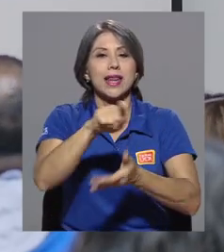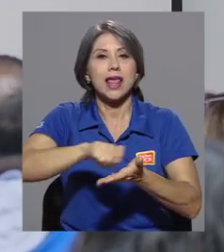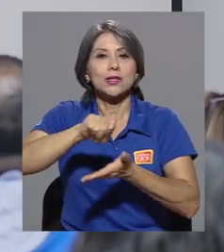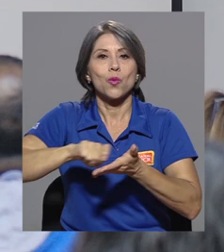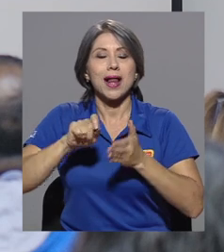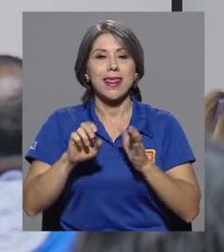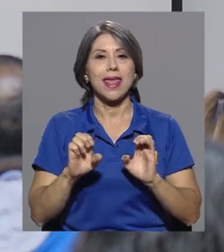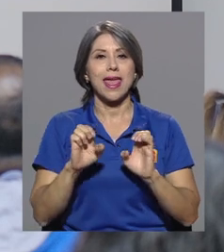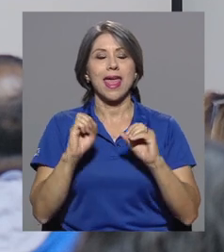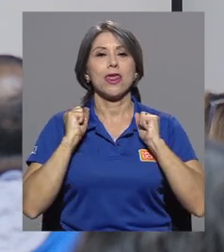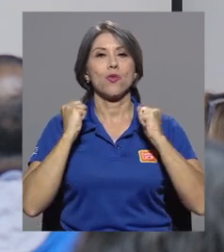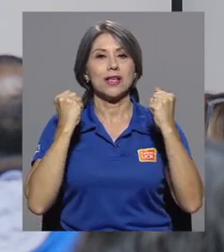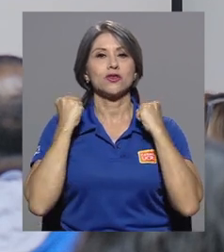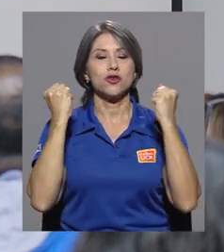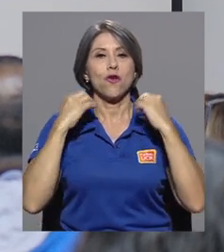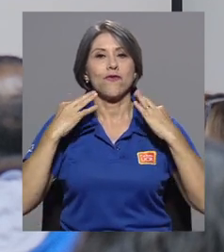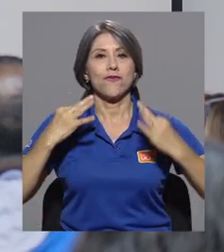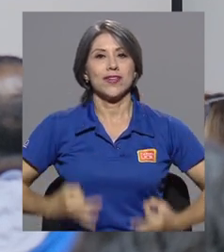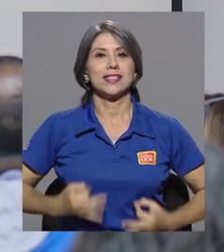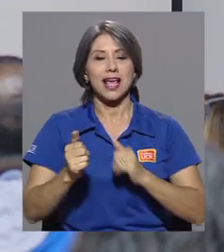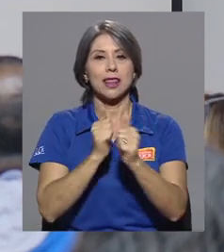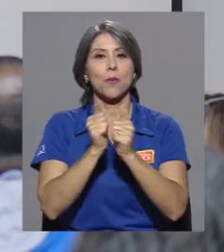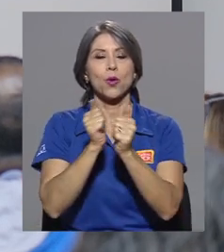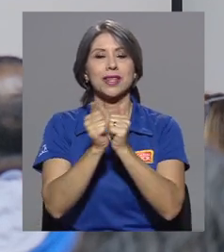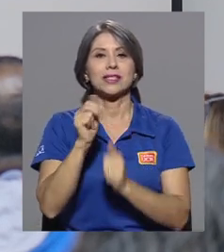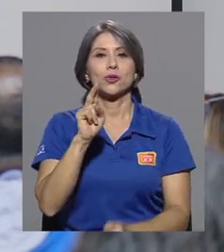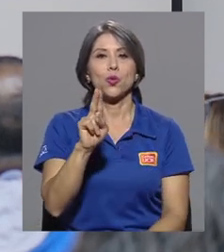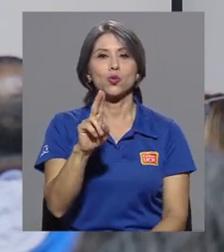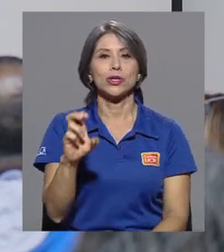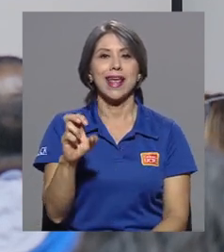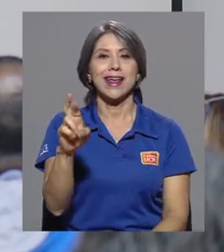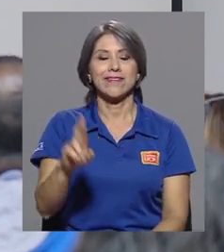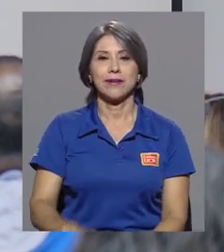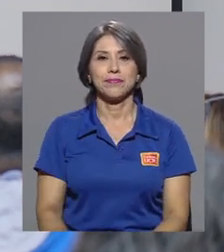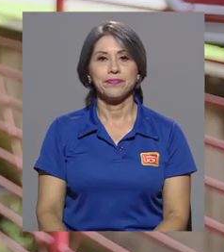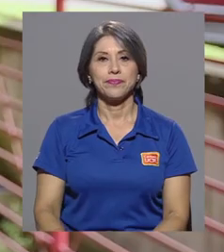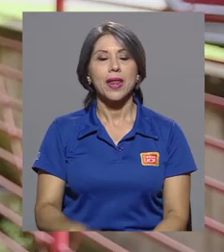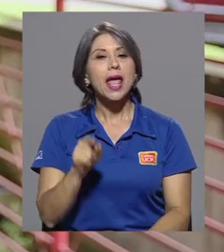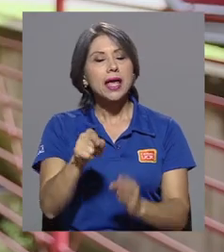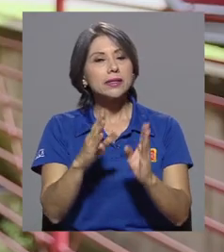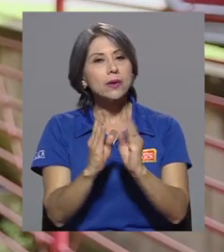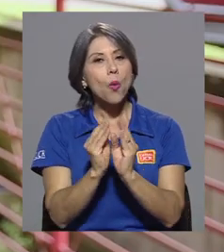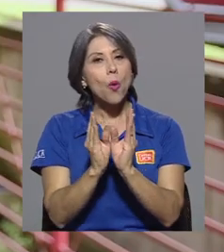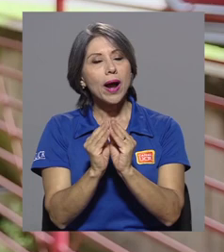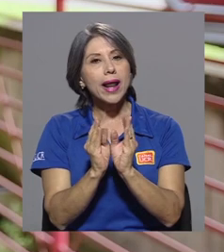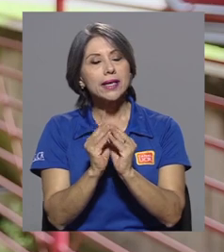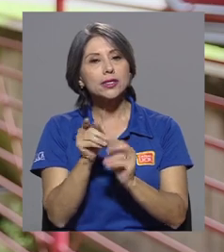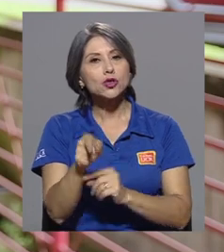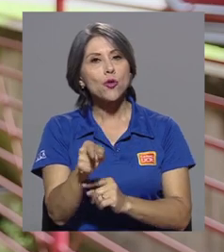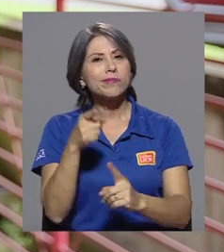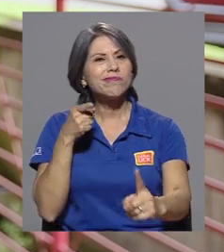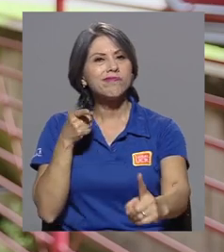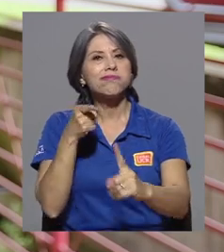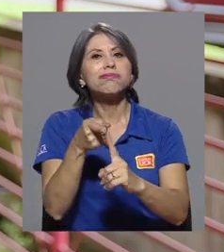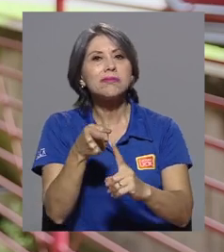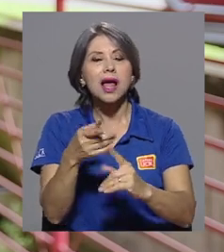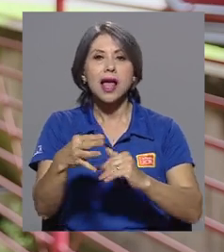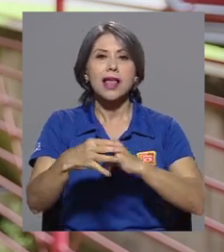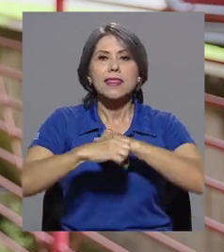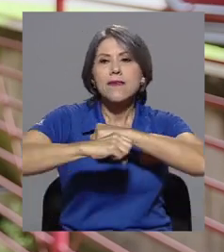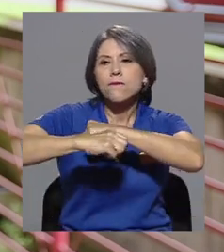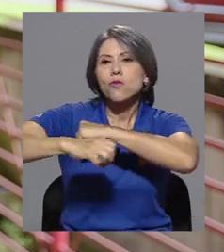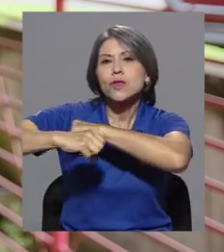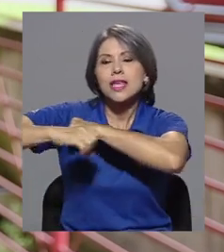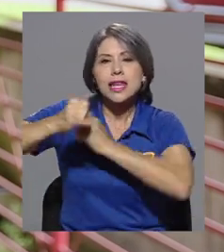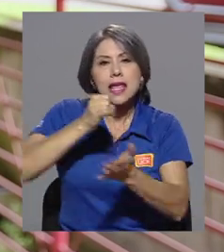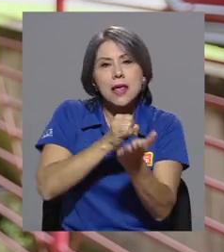de Educación Física y Deportes de la UCR. El Congreso lo que busca es difundir la investigación